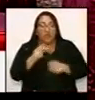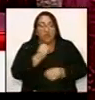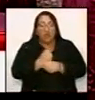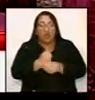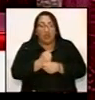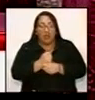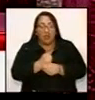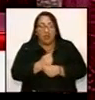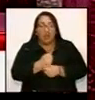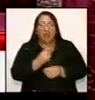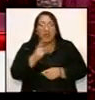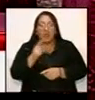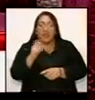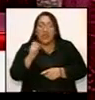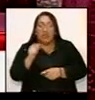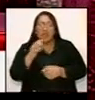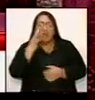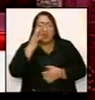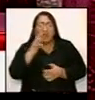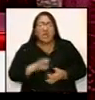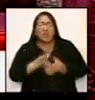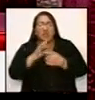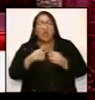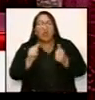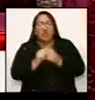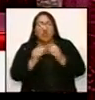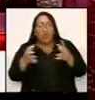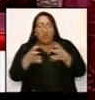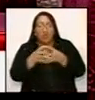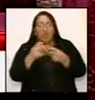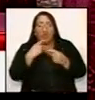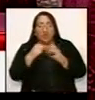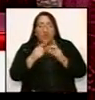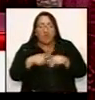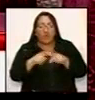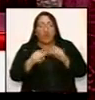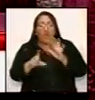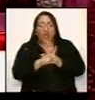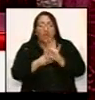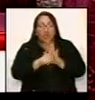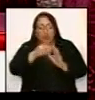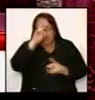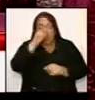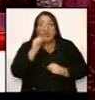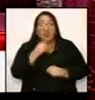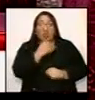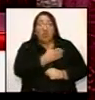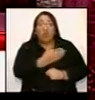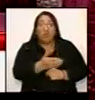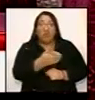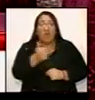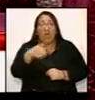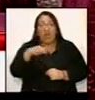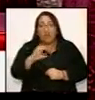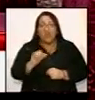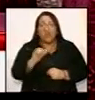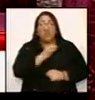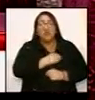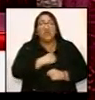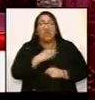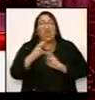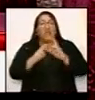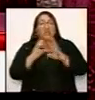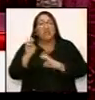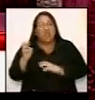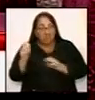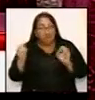y expertos se efectúan de conformidad con la legislación nacional. Cuenta con las opiniones favorables de APSI, Ministerio de Relaciones